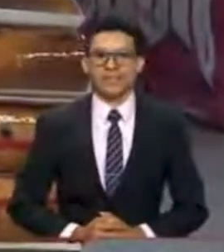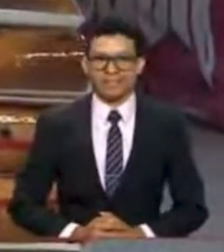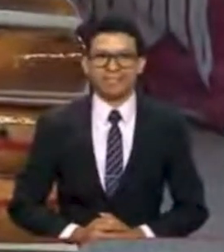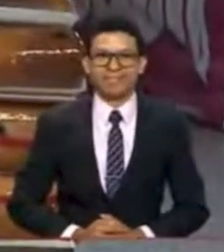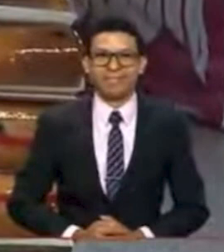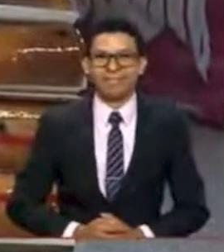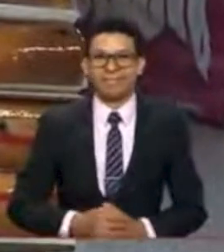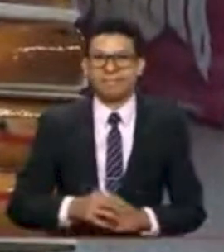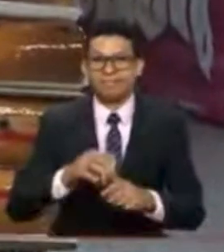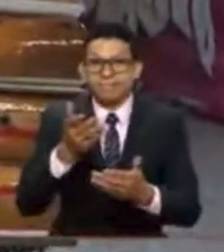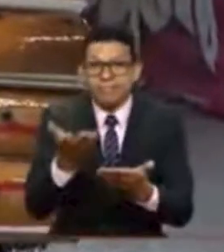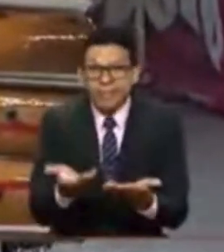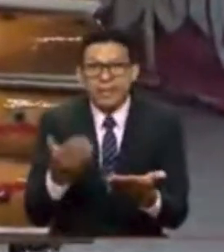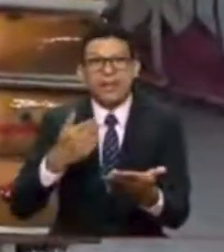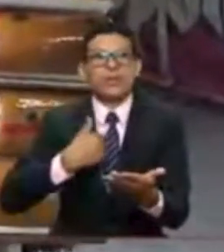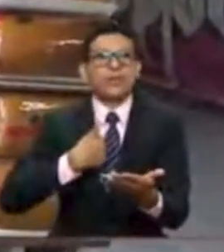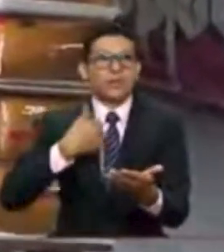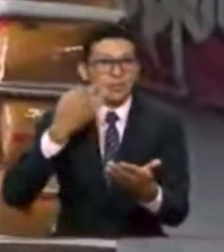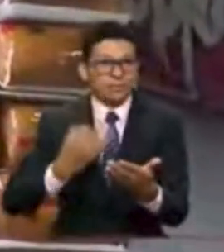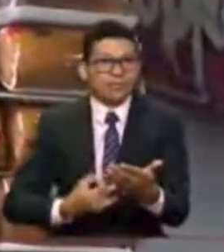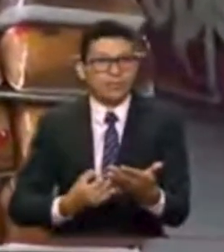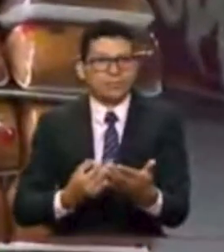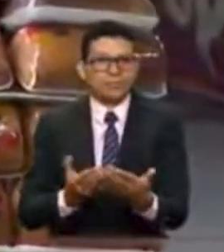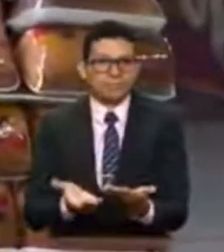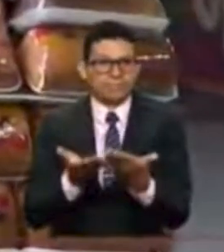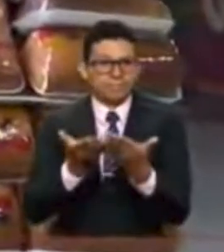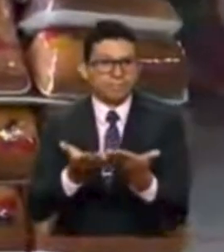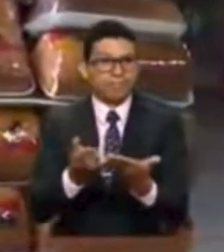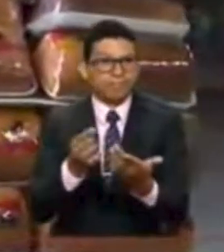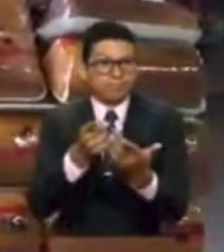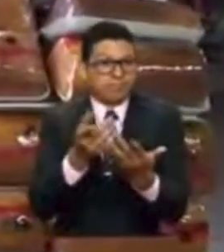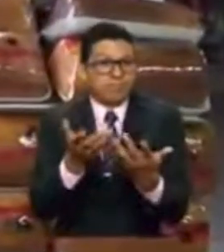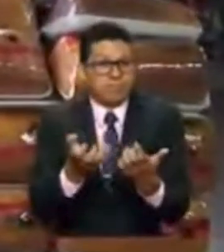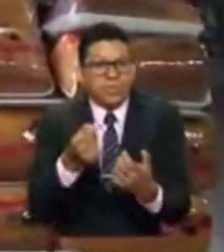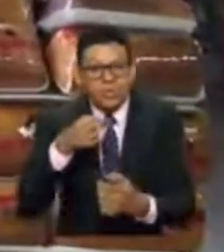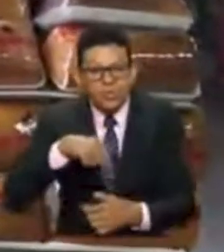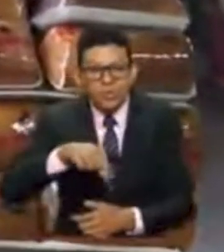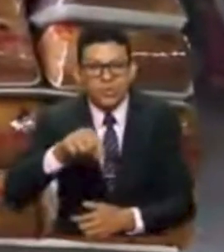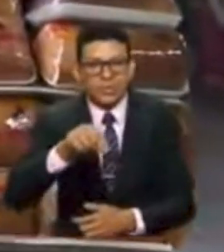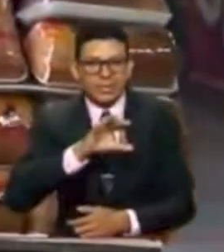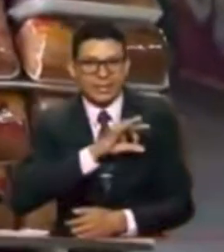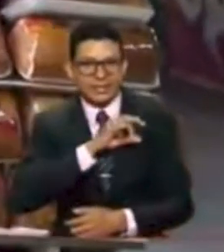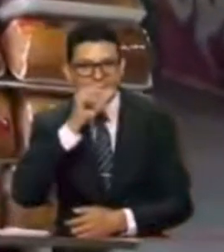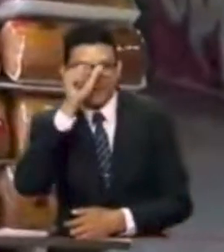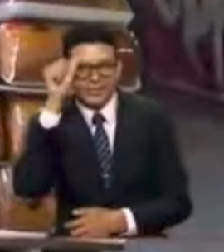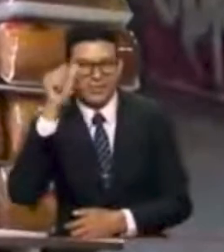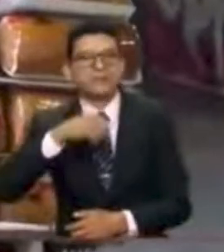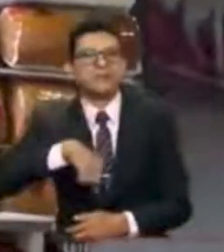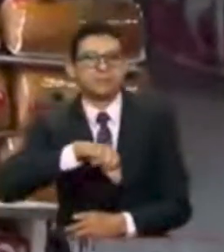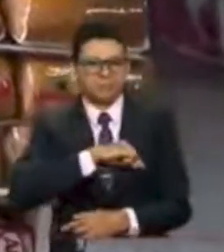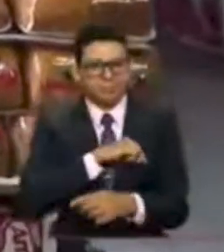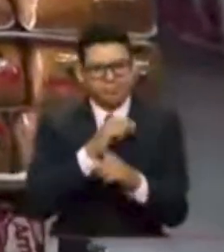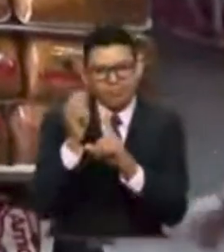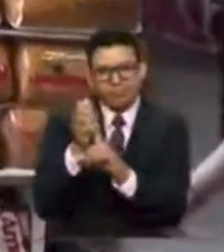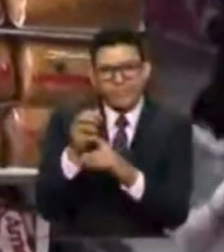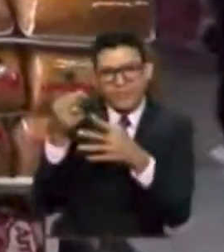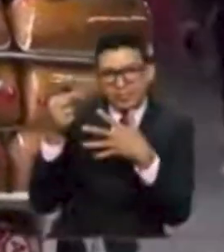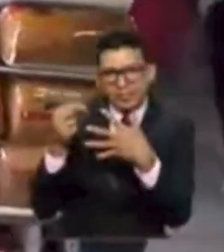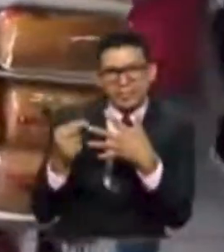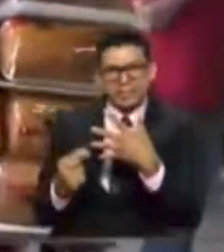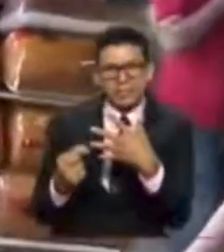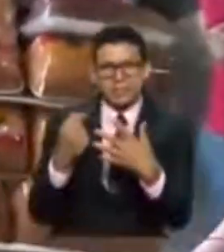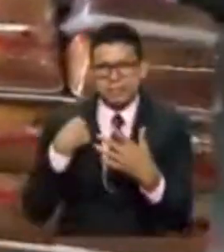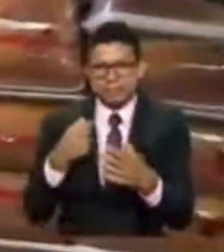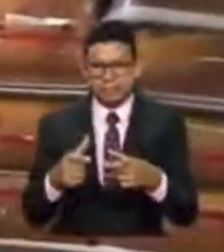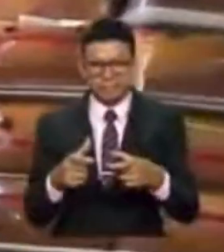Compañeras y televidentes, pero por supuesto yo tengo que dejarlos antojados porque este fin de semana vamos a encontrar diferentes variedades y mire yo lo que